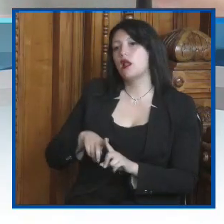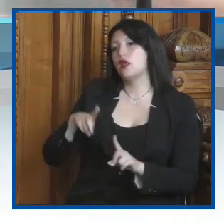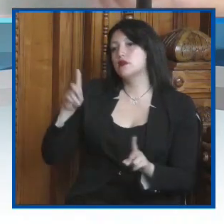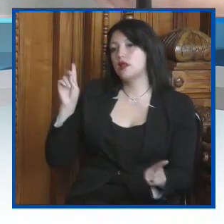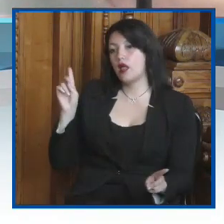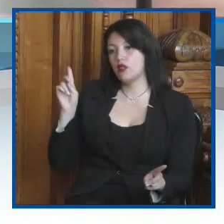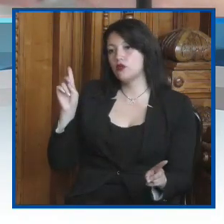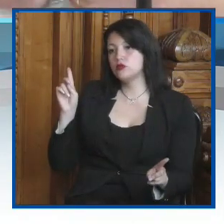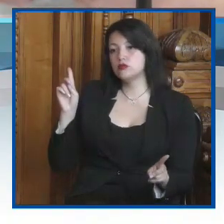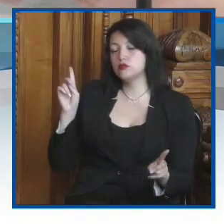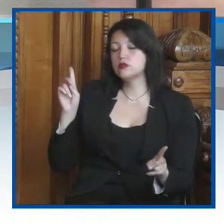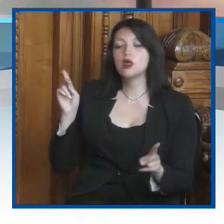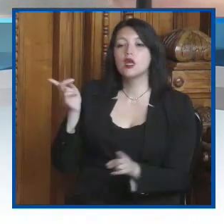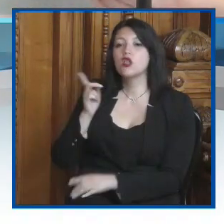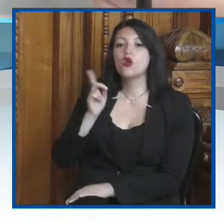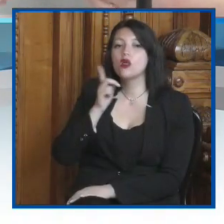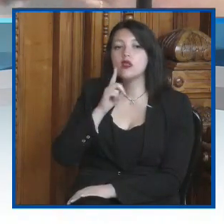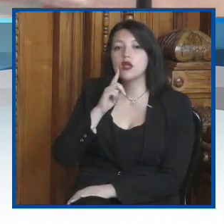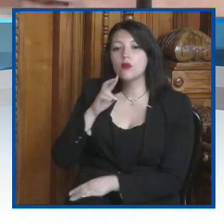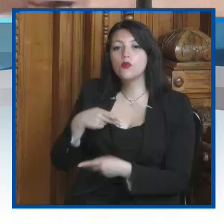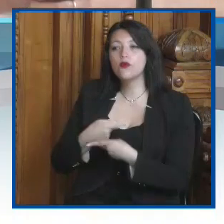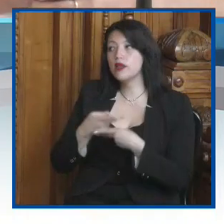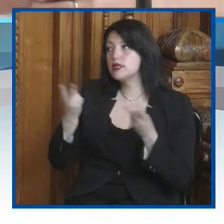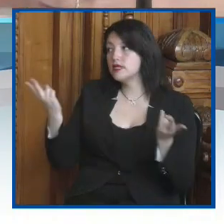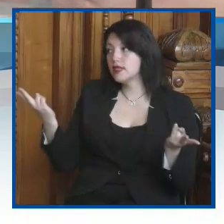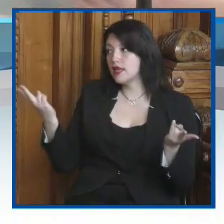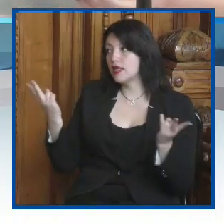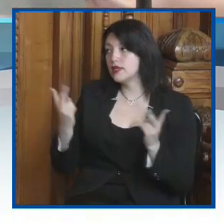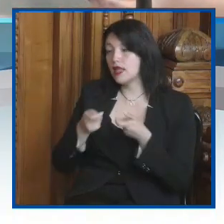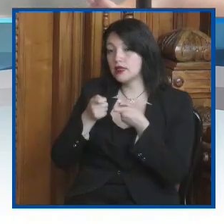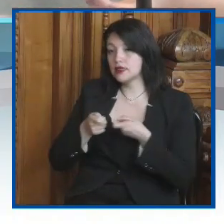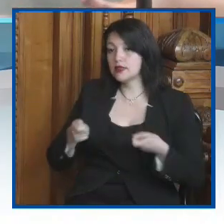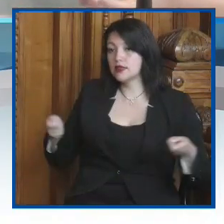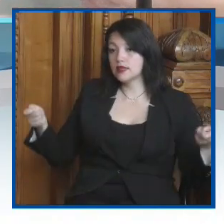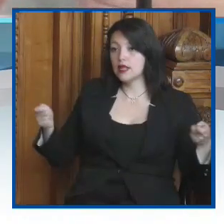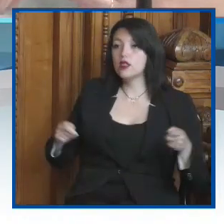y ajenos y a no tener publicidad de nuestros